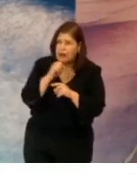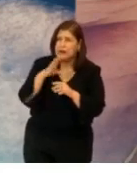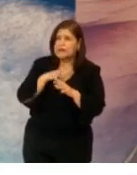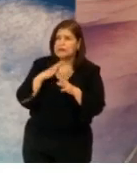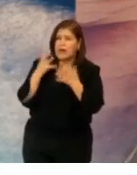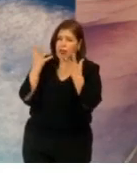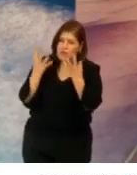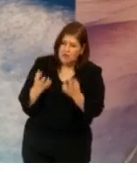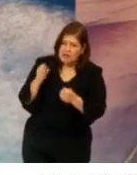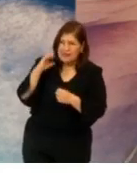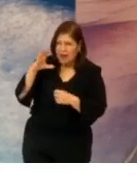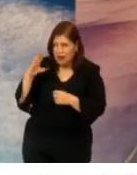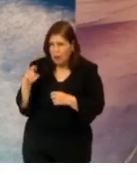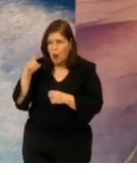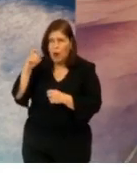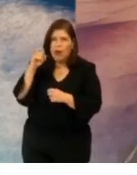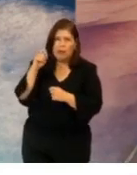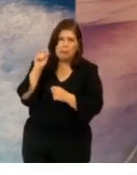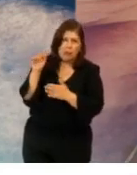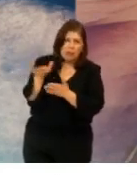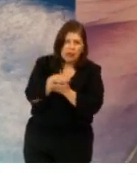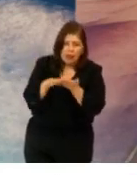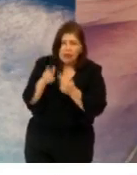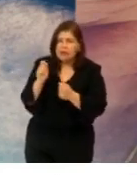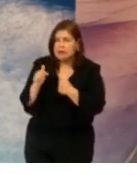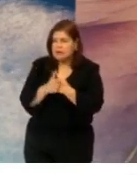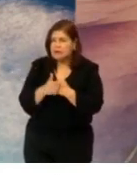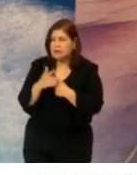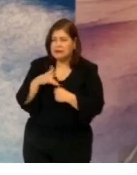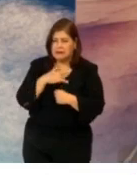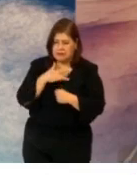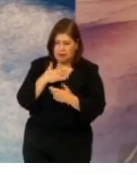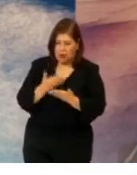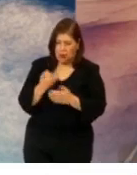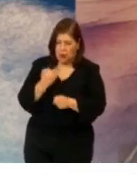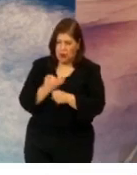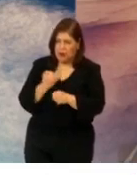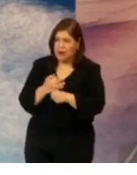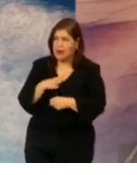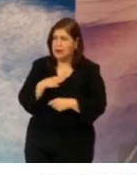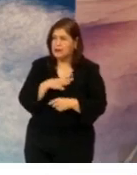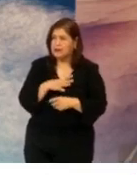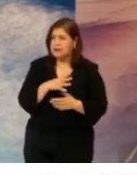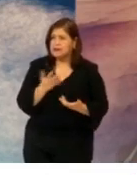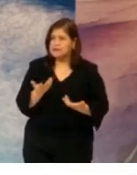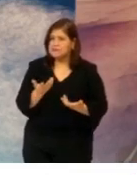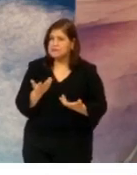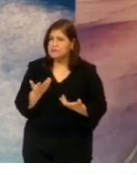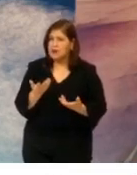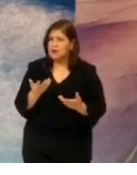que se hablaron por mucho tiempo, que estuvieron y están presentes este año, ¿cómo